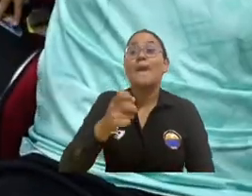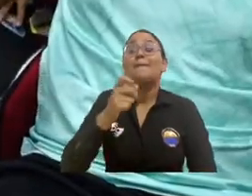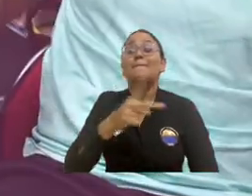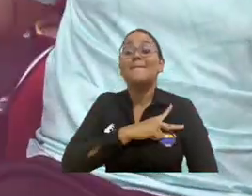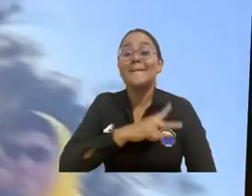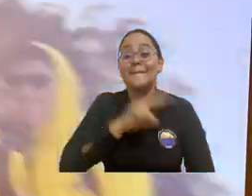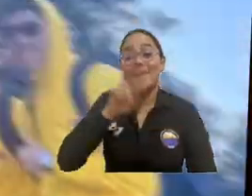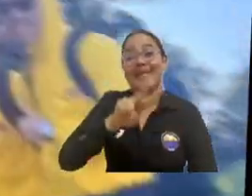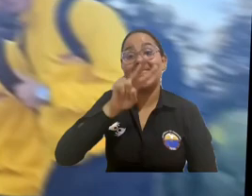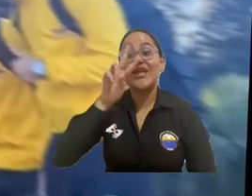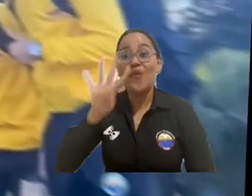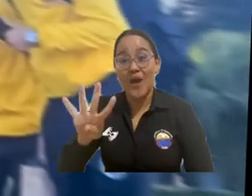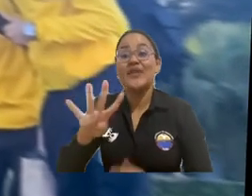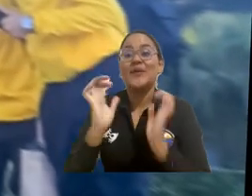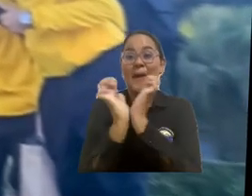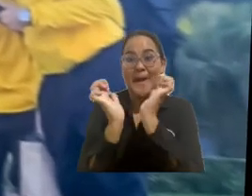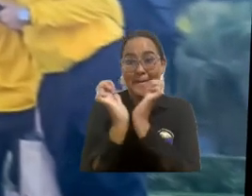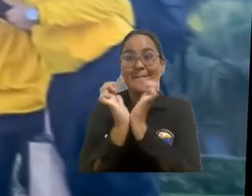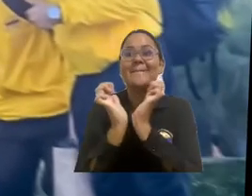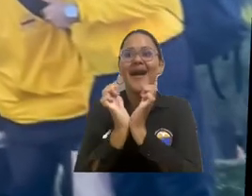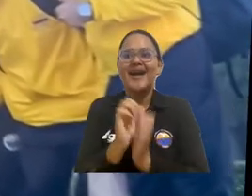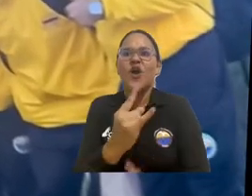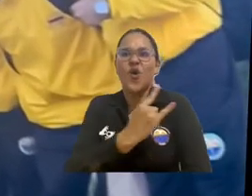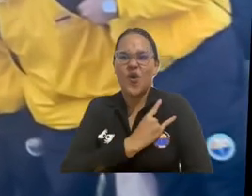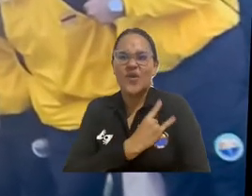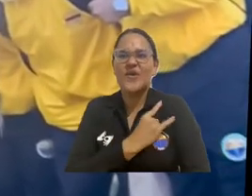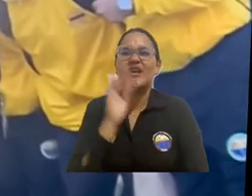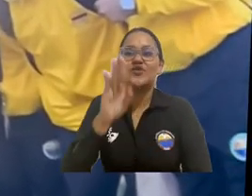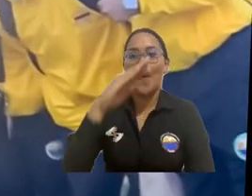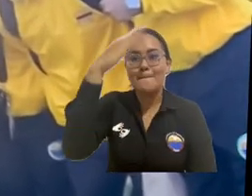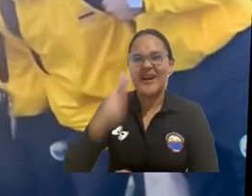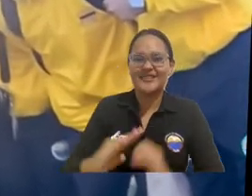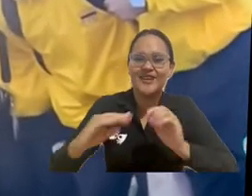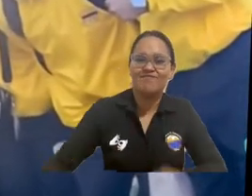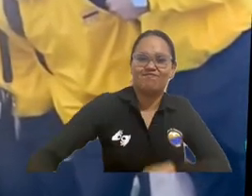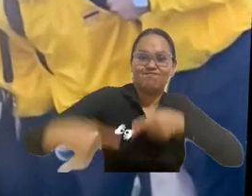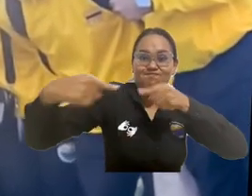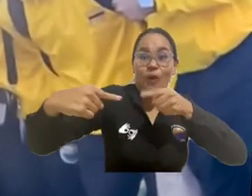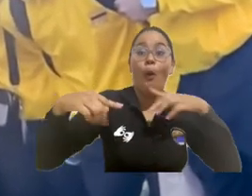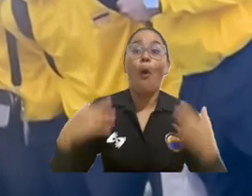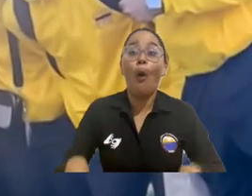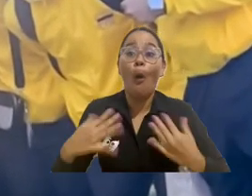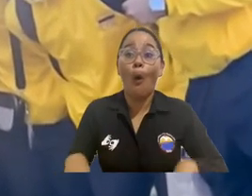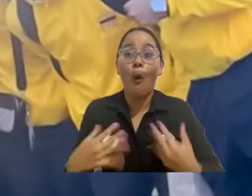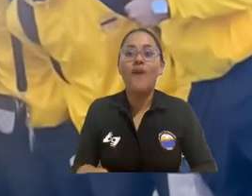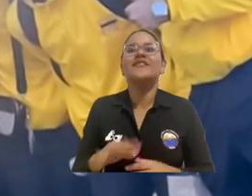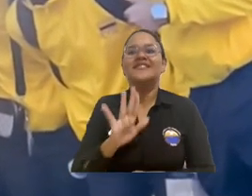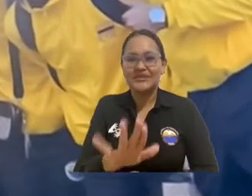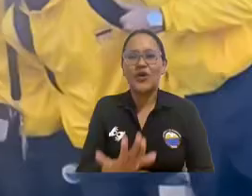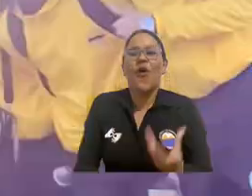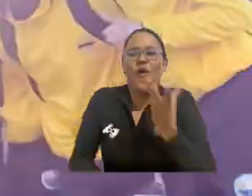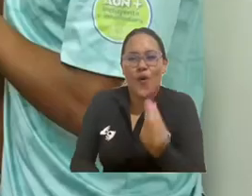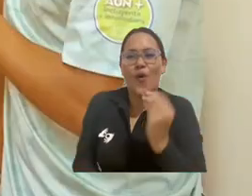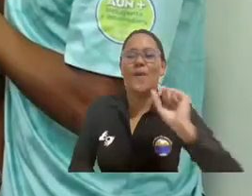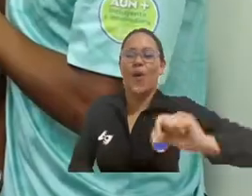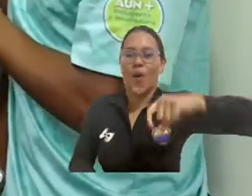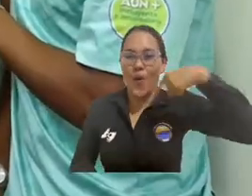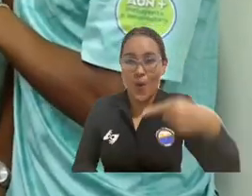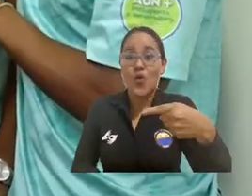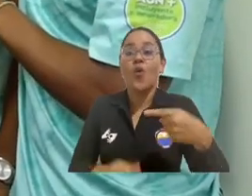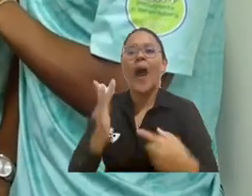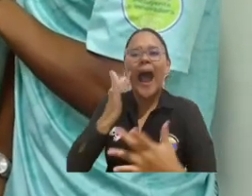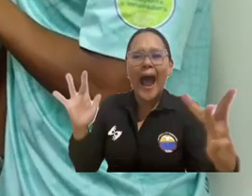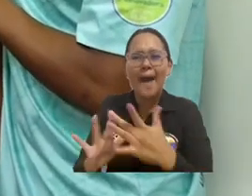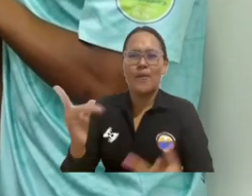viernes 24 de mayo cuando enfrente a la Universidad Paulista de Brasil. Las dos selecciones integran el Grupo 1 junto